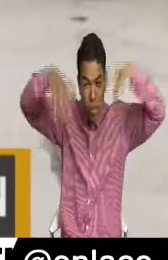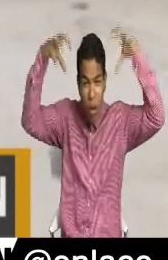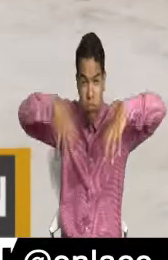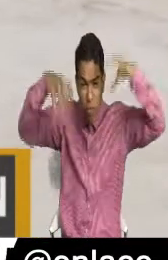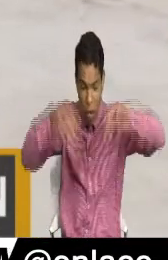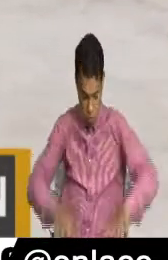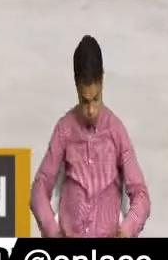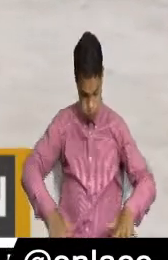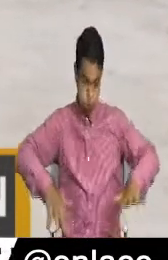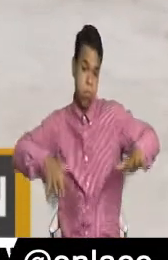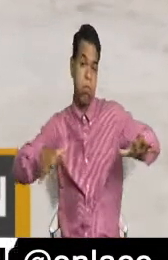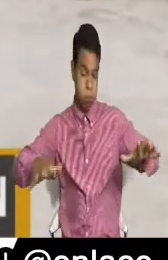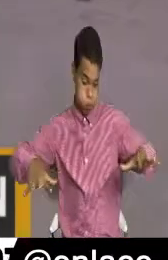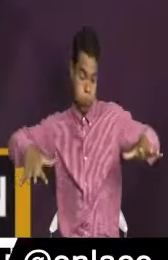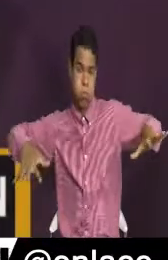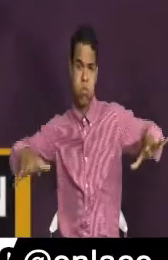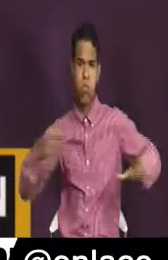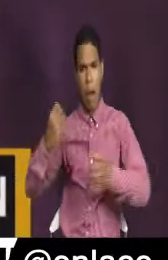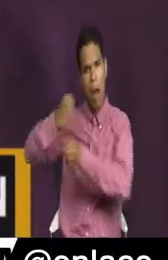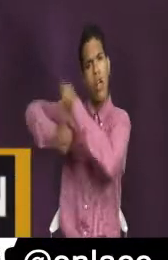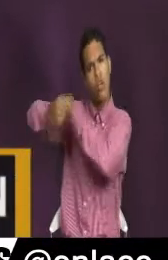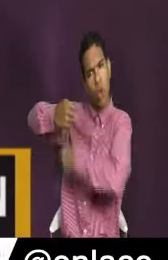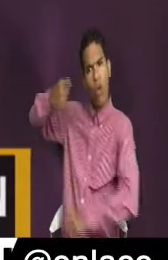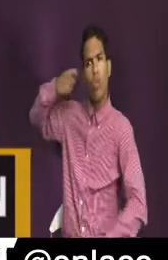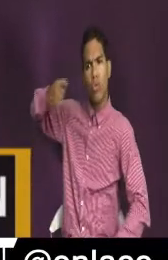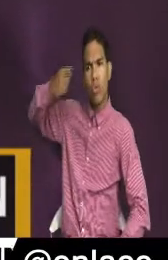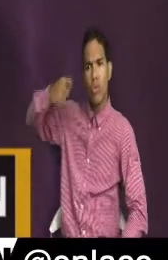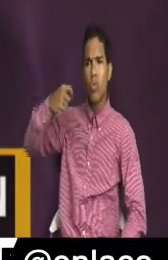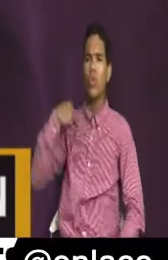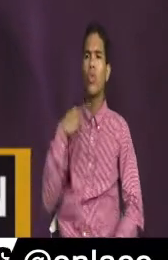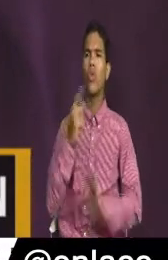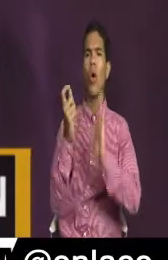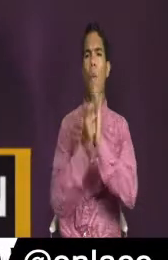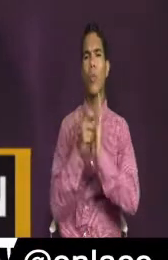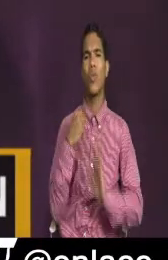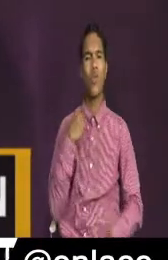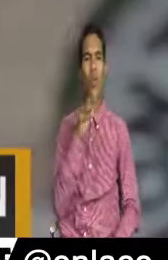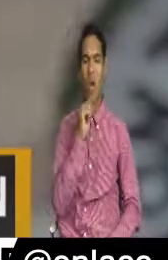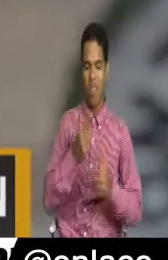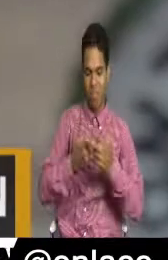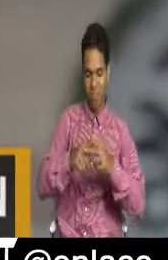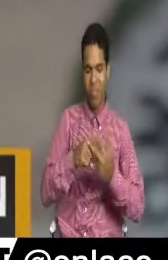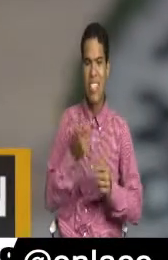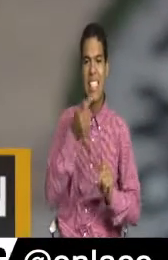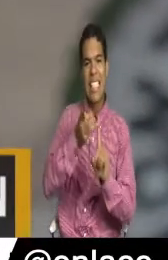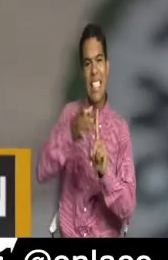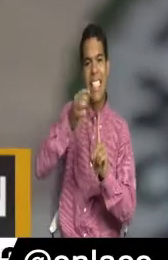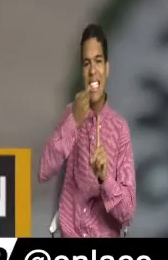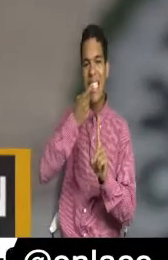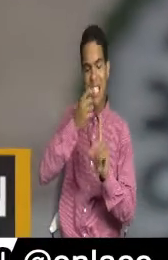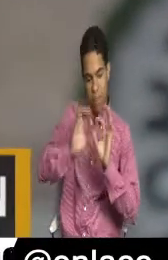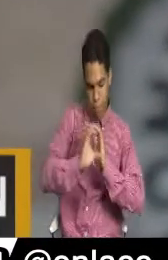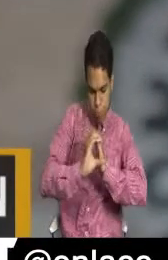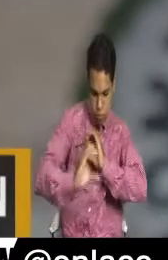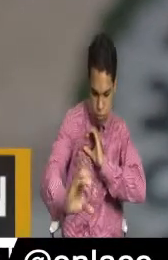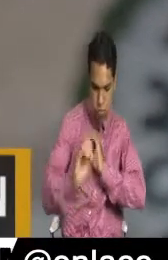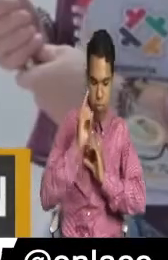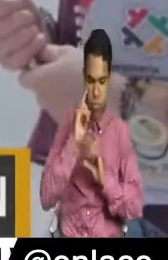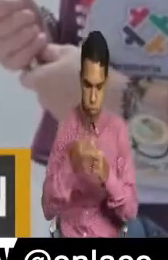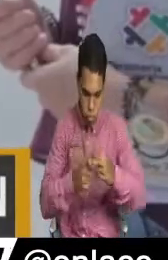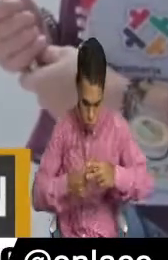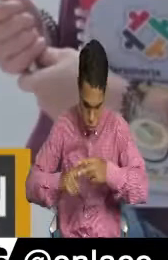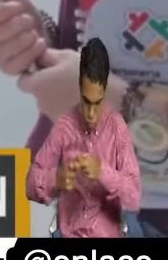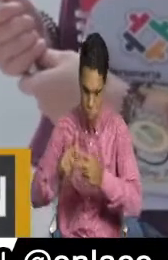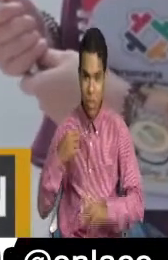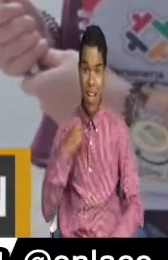años, puesto que no cuentan con alcantarillado de aguas lluvias. A la personería de Barranca Bermeja se acercó Joana Quintero Pico, quien, cansada de